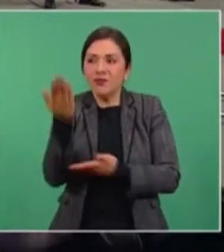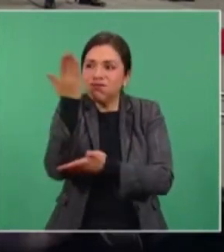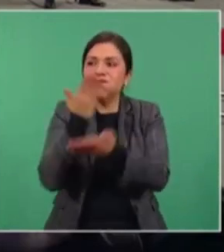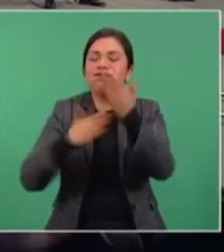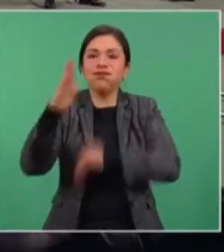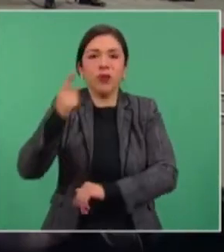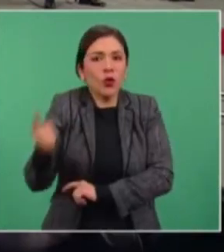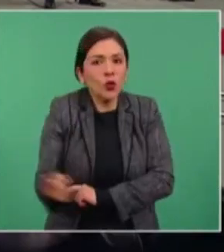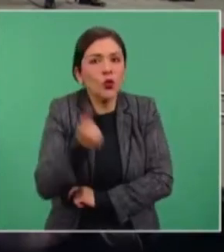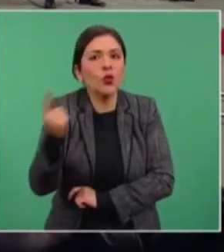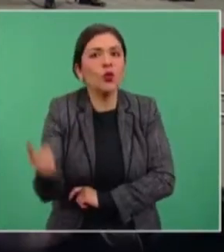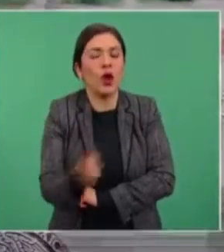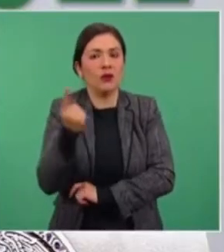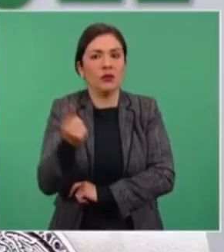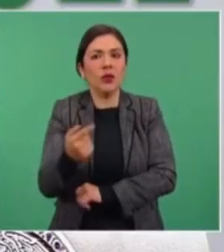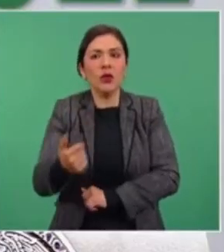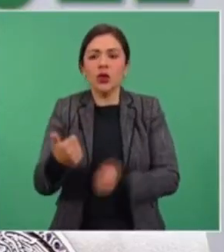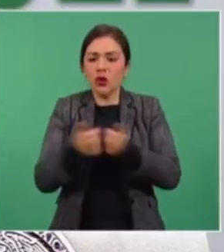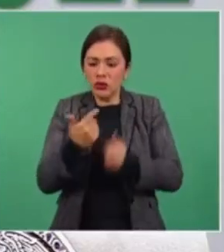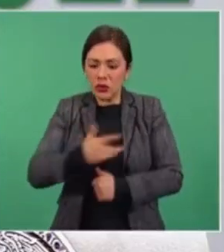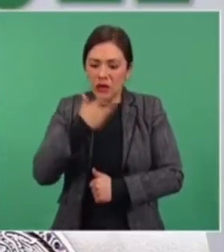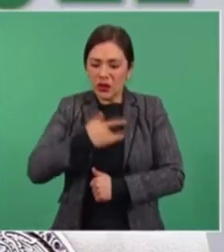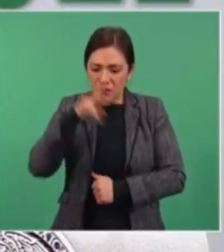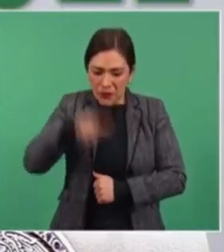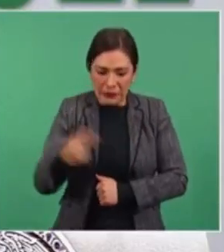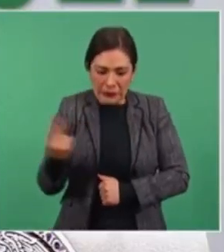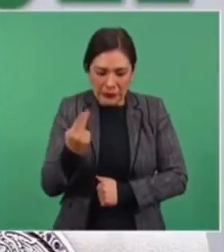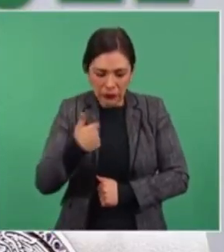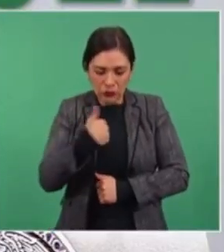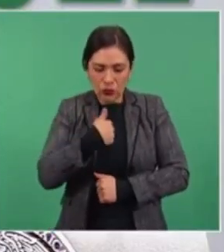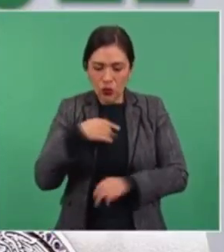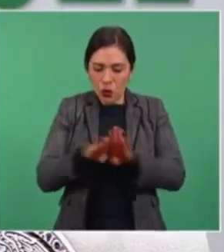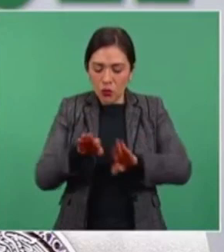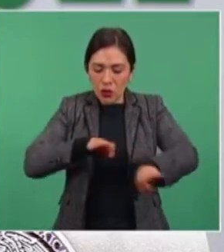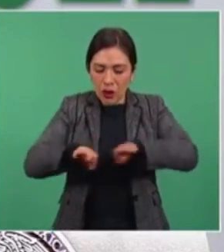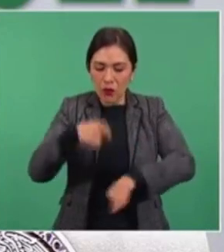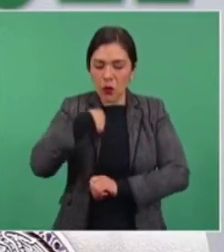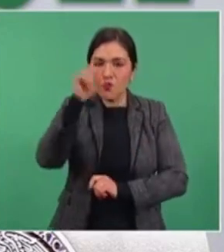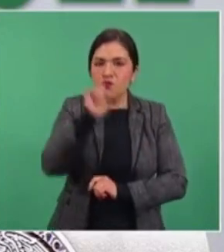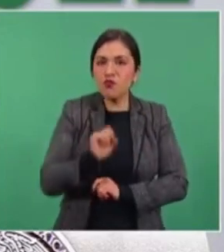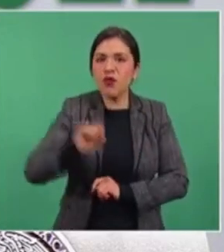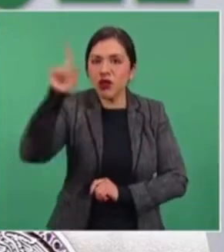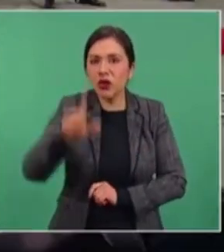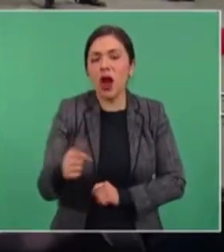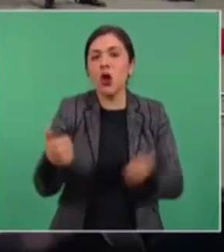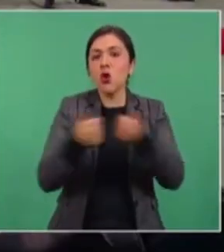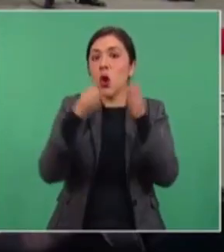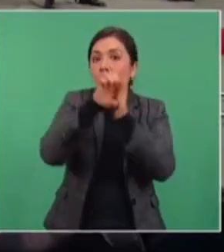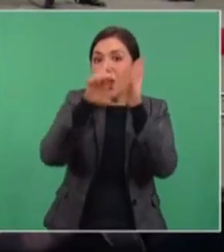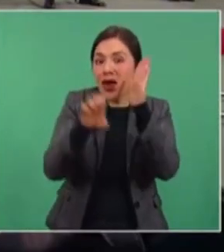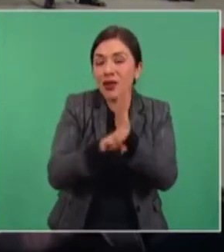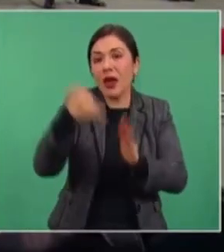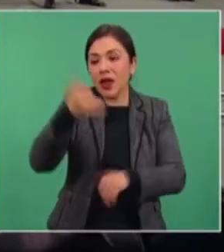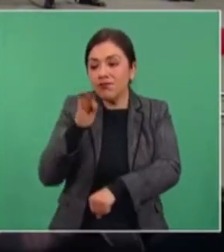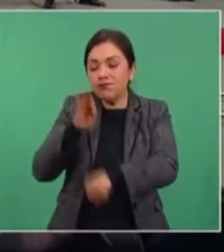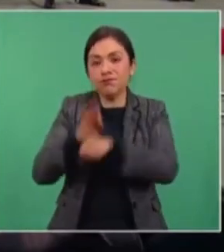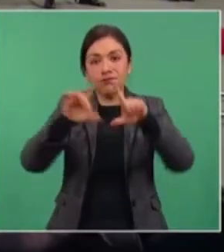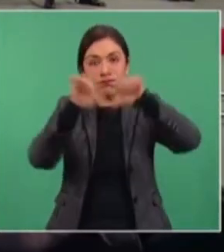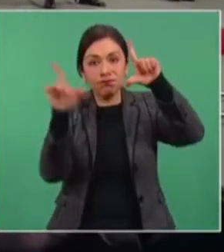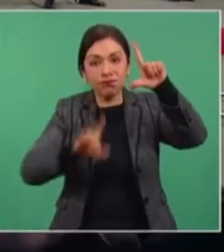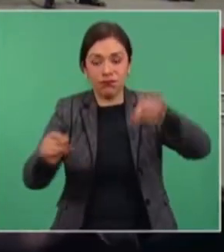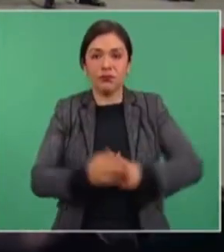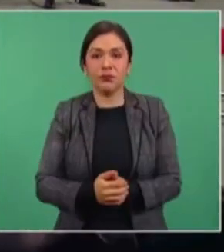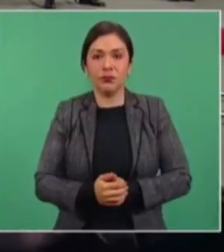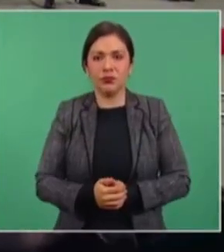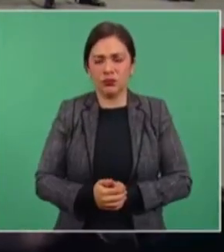del profesionalismo, de la ética y del nacionalismo. Esté usted seguro, señor presidente,